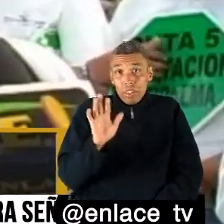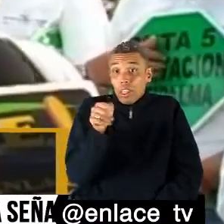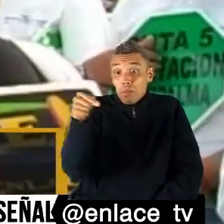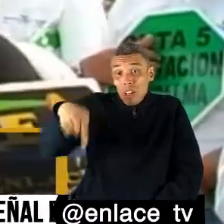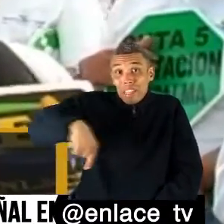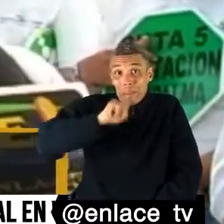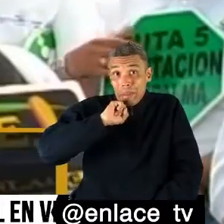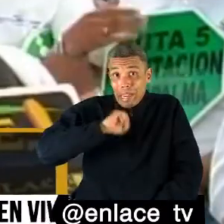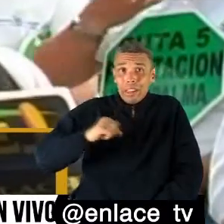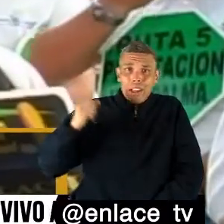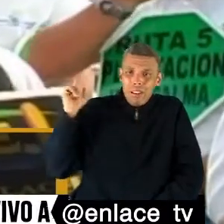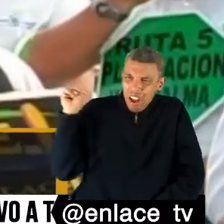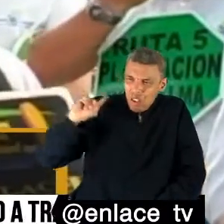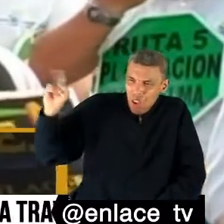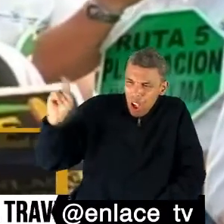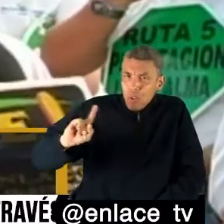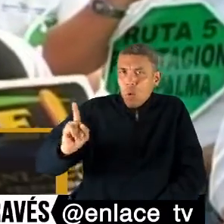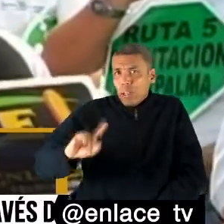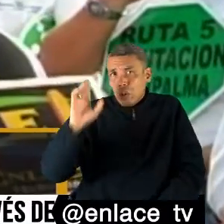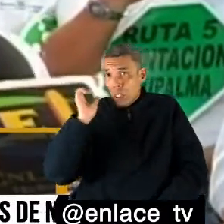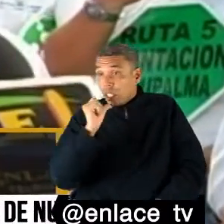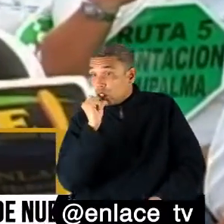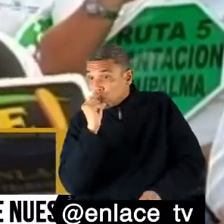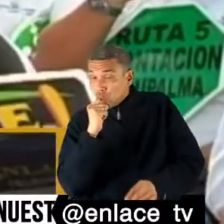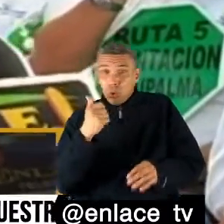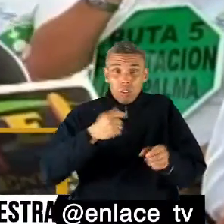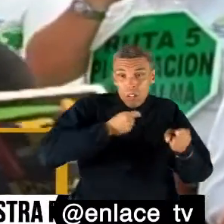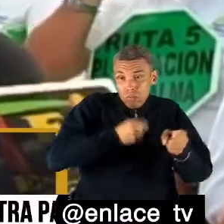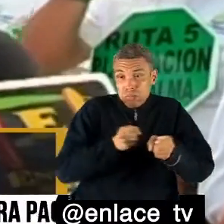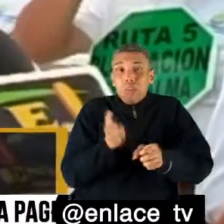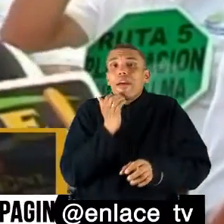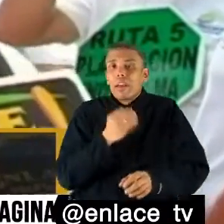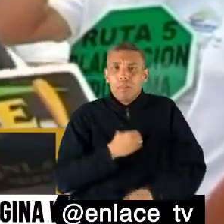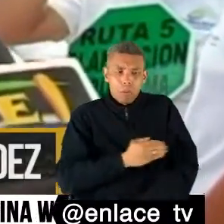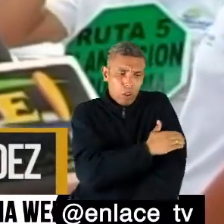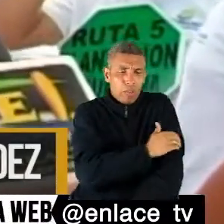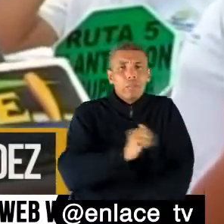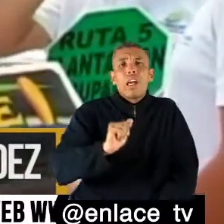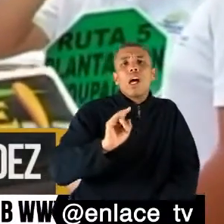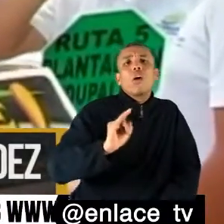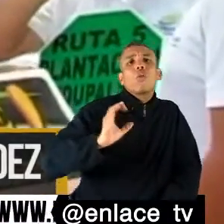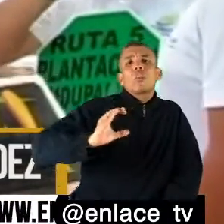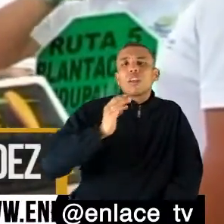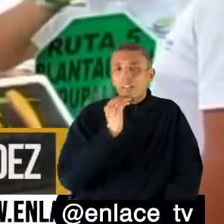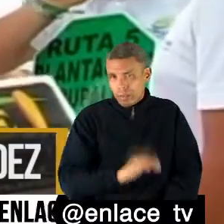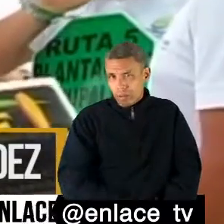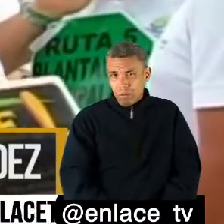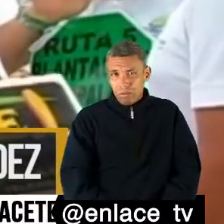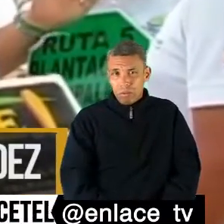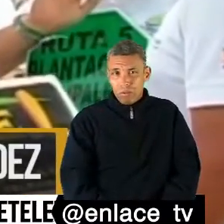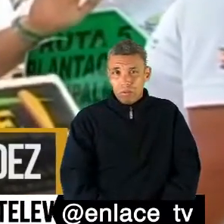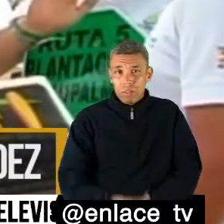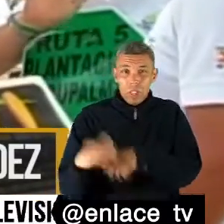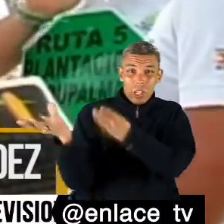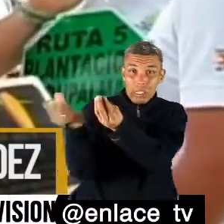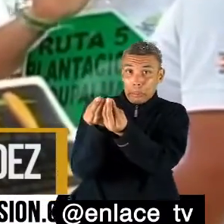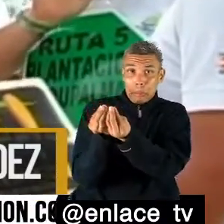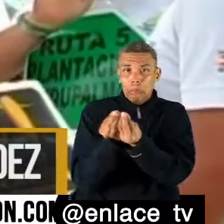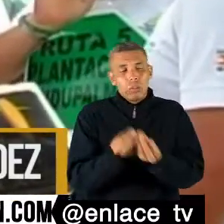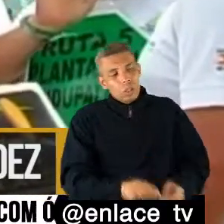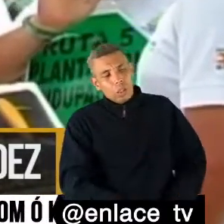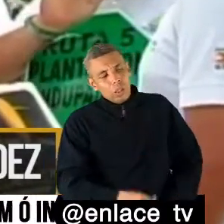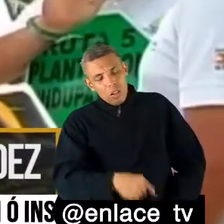Si usted va y le va a su finca se la quitó un paraco y usted sabe que una banda y que tiene un testaferro y el paraco